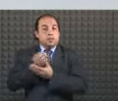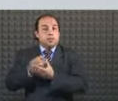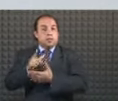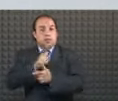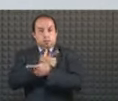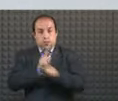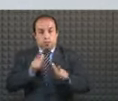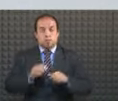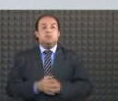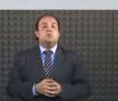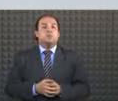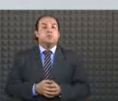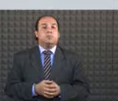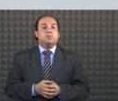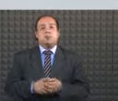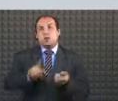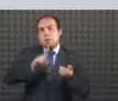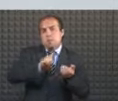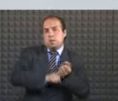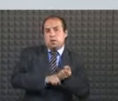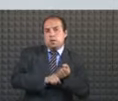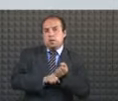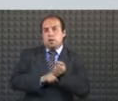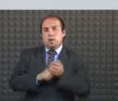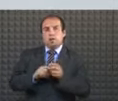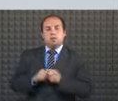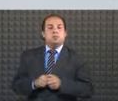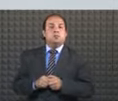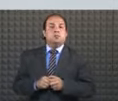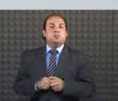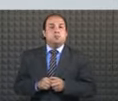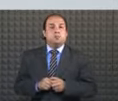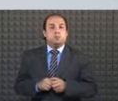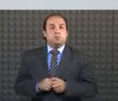en el caso en particular vamos a hablar con